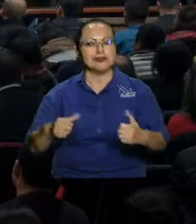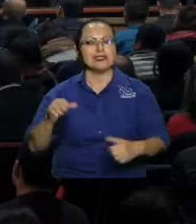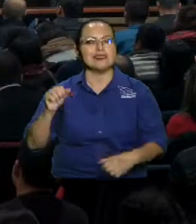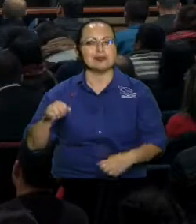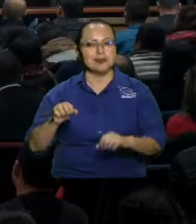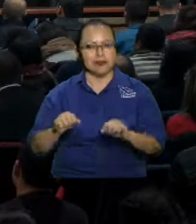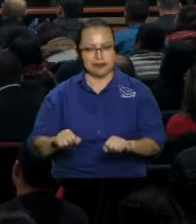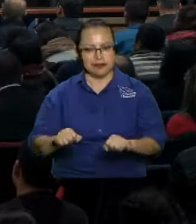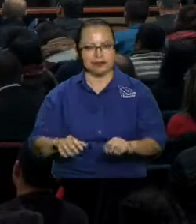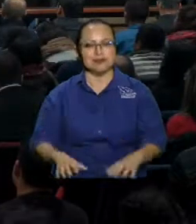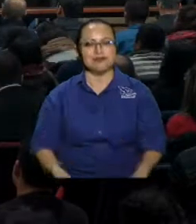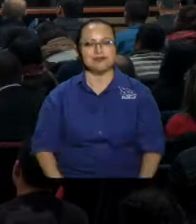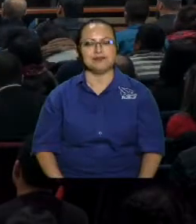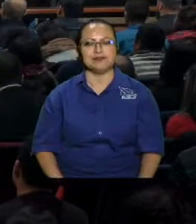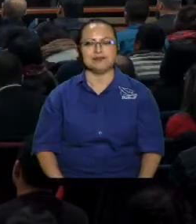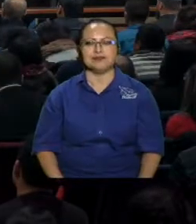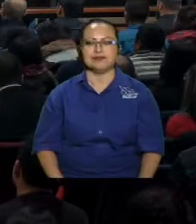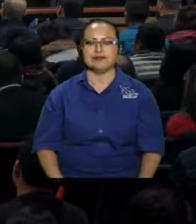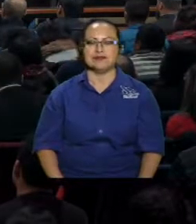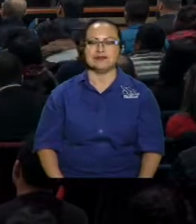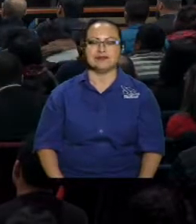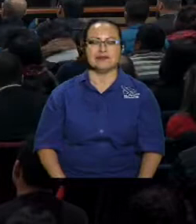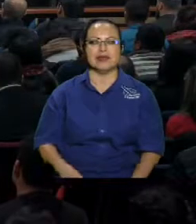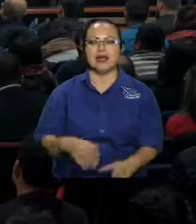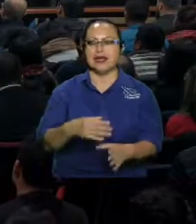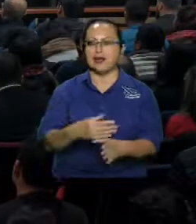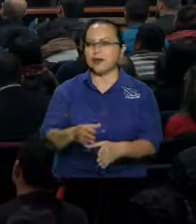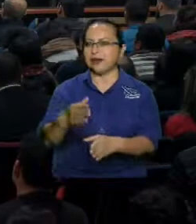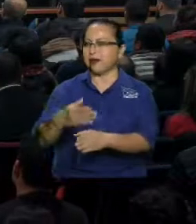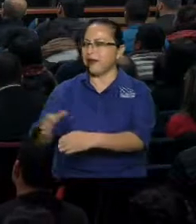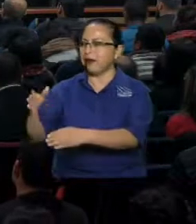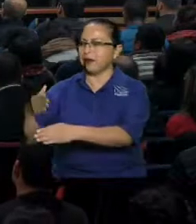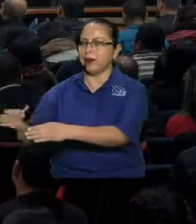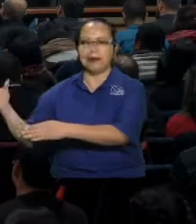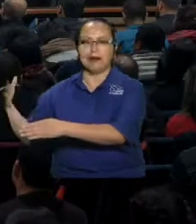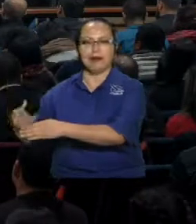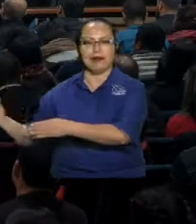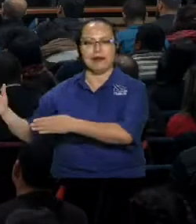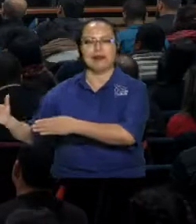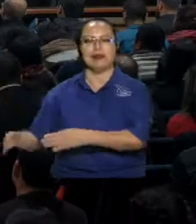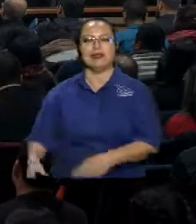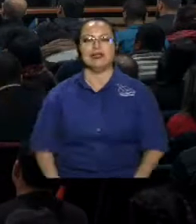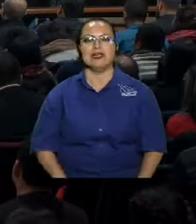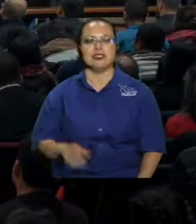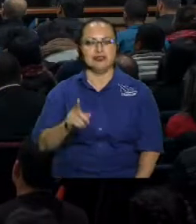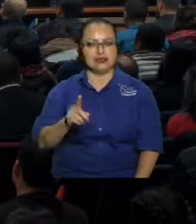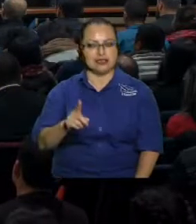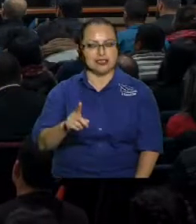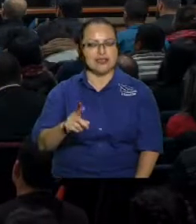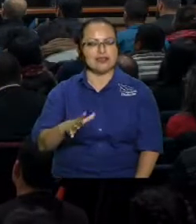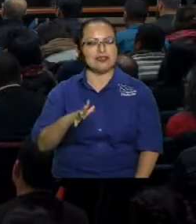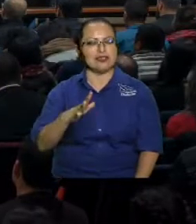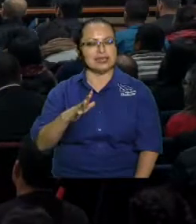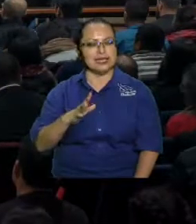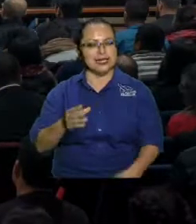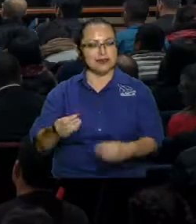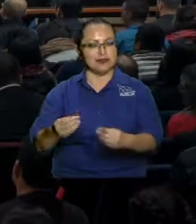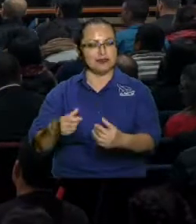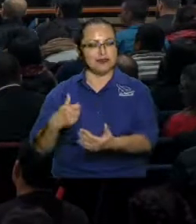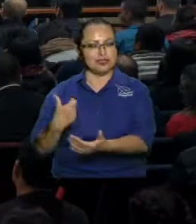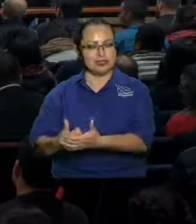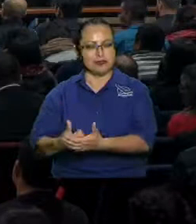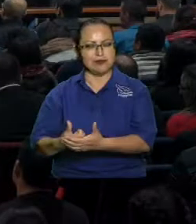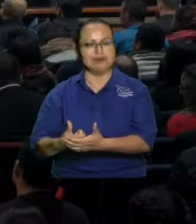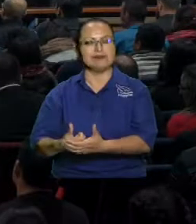Ahora necesitamos, agarra la chequera. Tal cosa, agarra la tarjeta, yo la pago en la noche. Si usted tiene esa